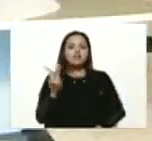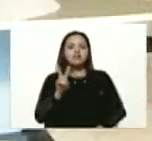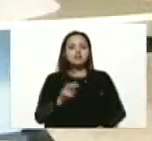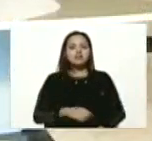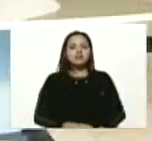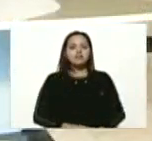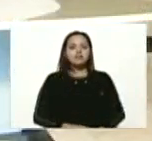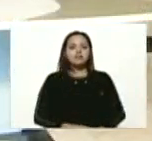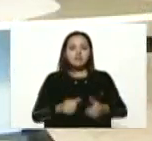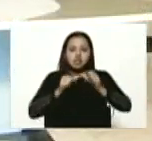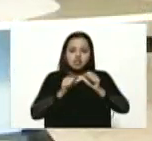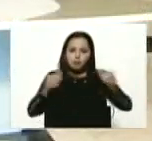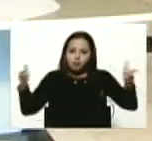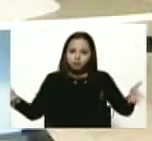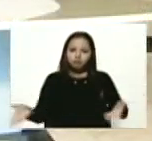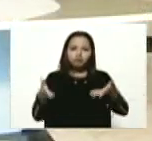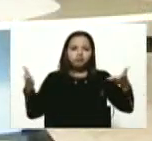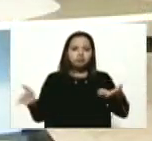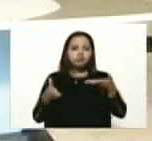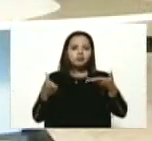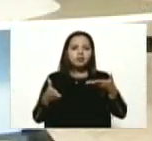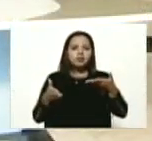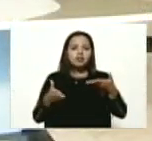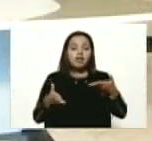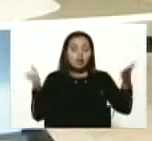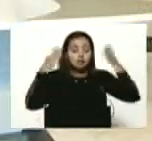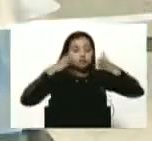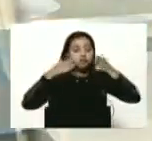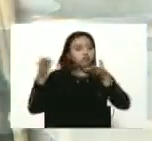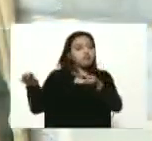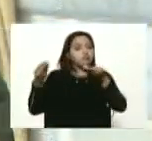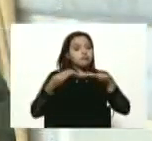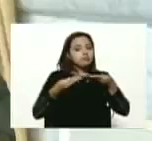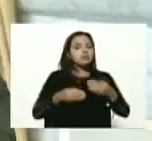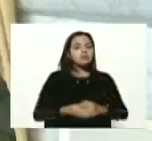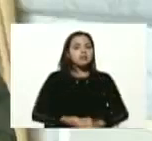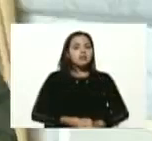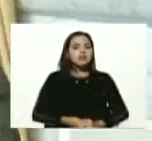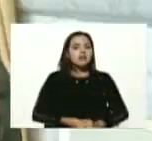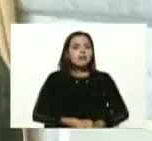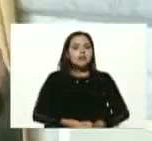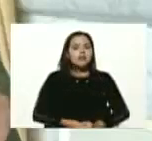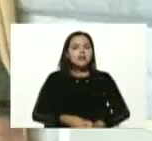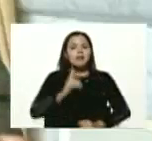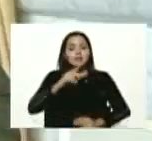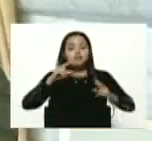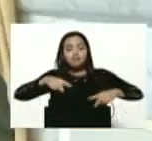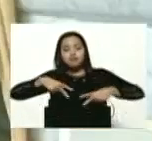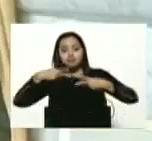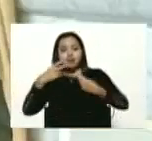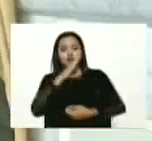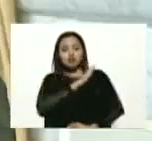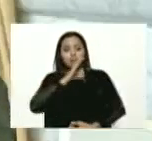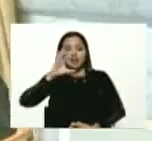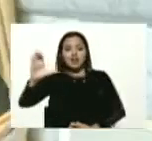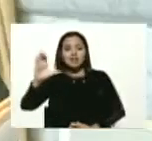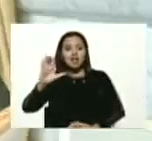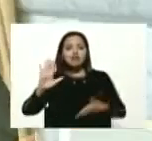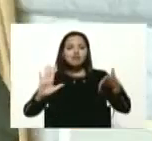y seguimos avanzando en la instrucción que usted nos ha dado a la máxima recuperación y soberanía